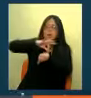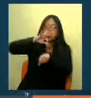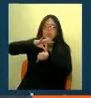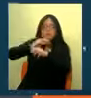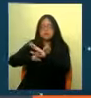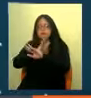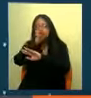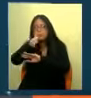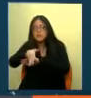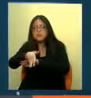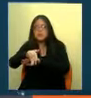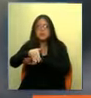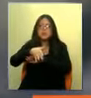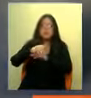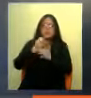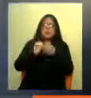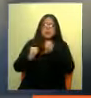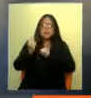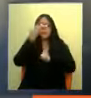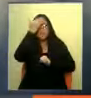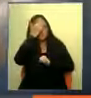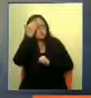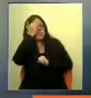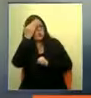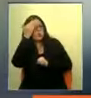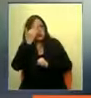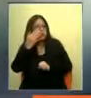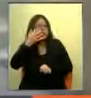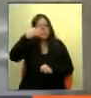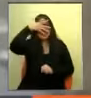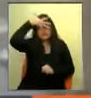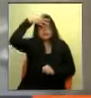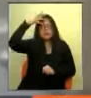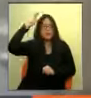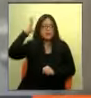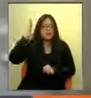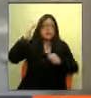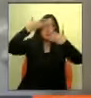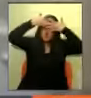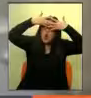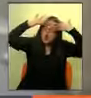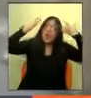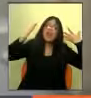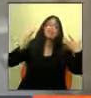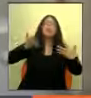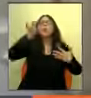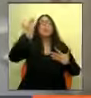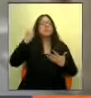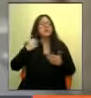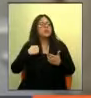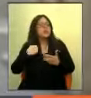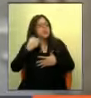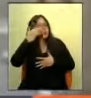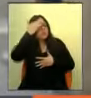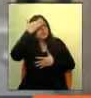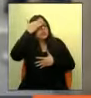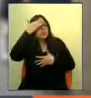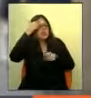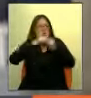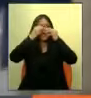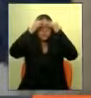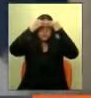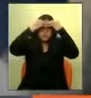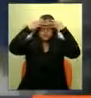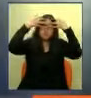y migrañas. Toda esta parte de aquí, así, todo esto, y yo sentía como que se inflaba. Dolores